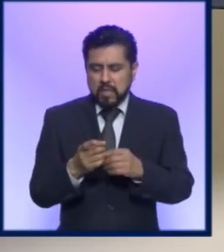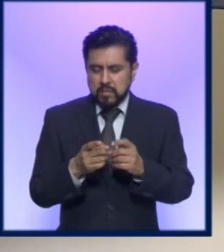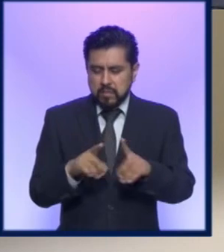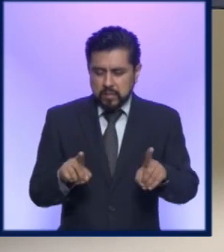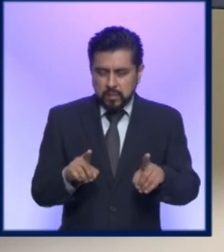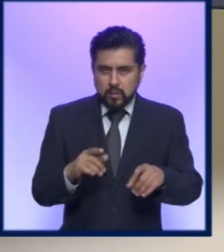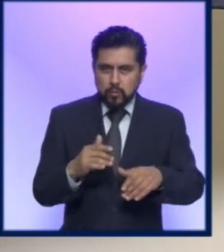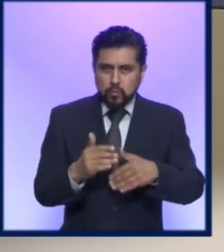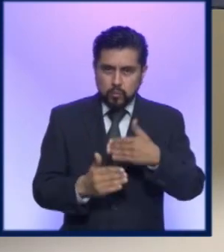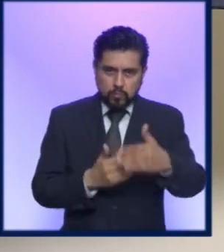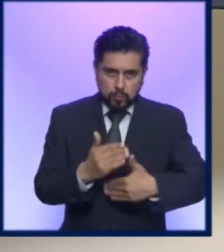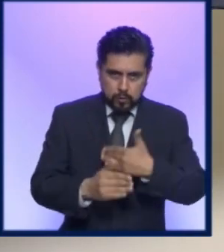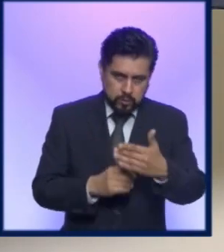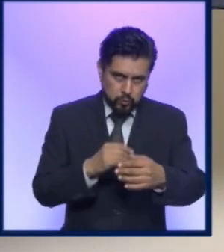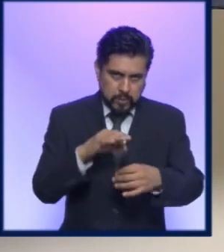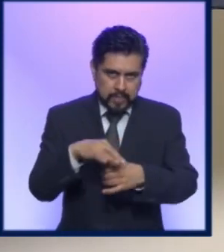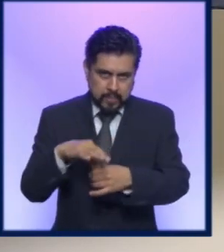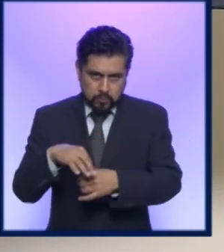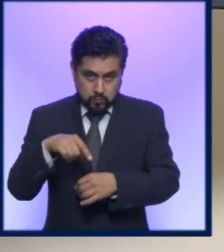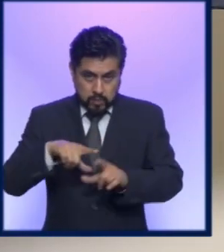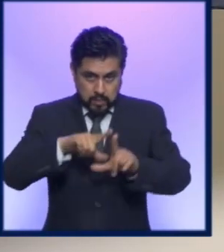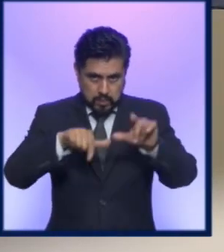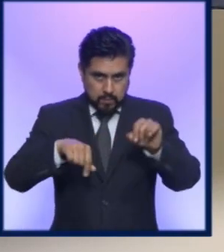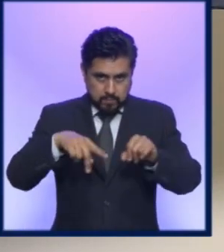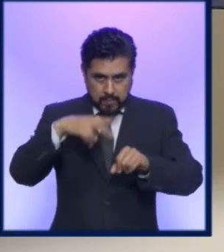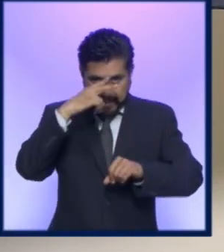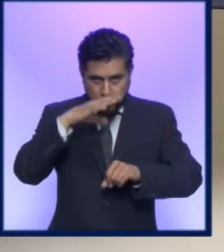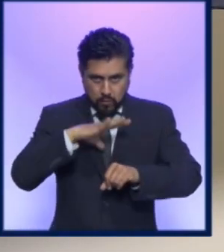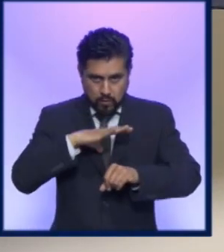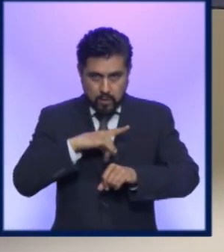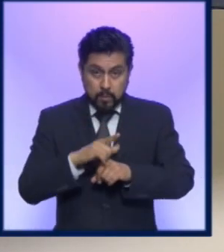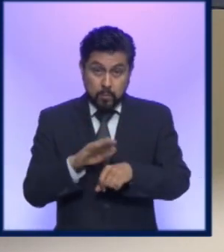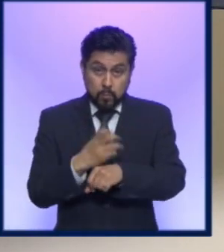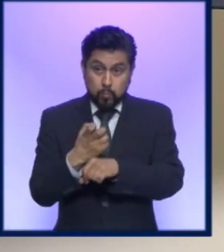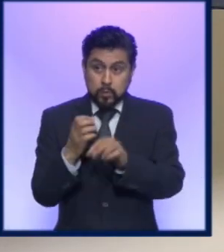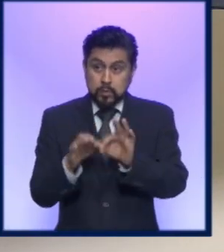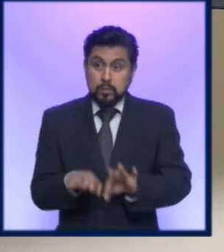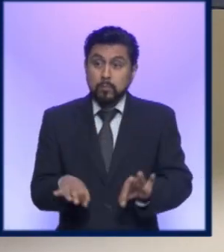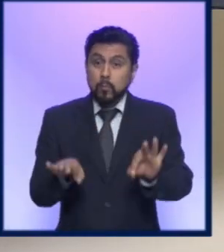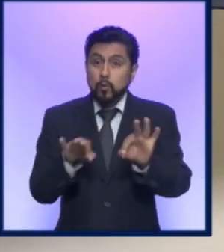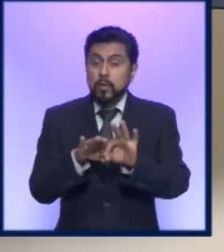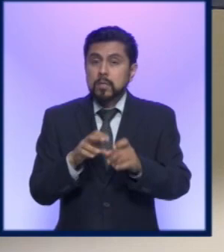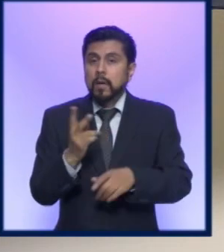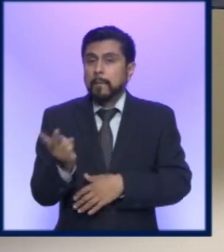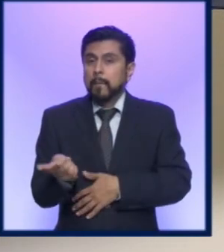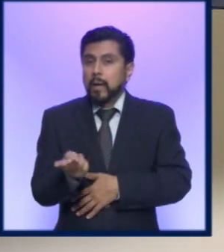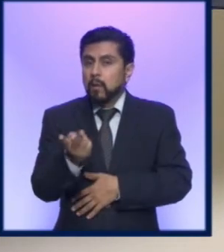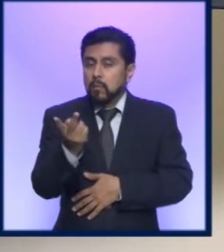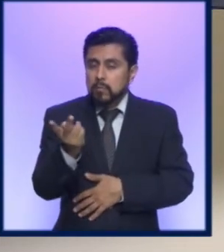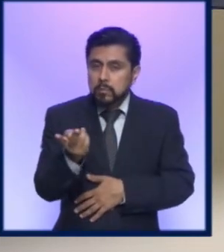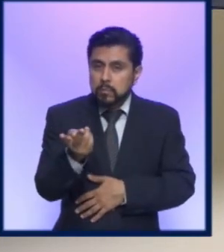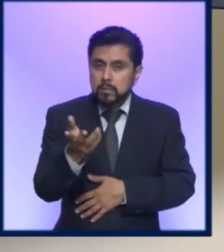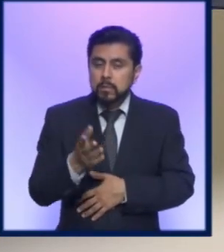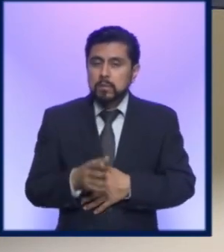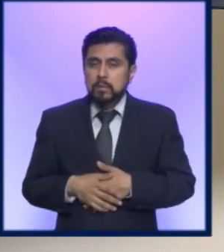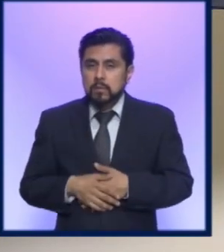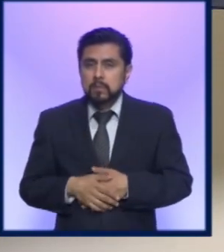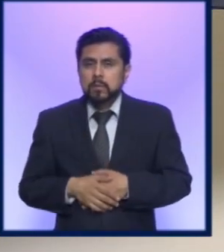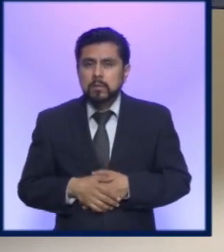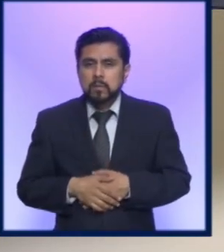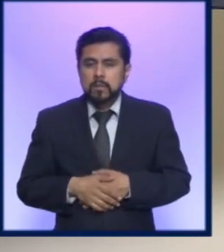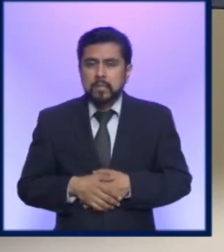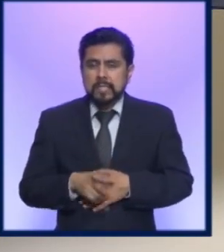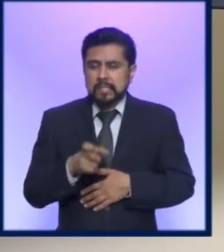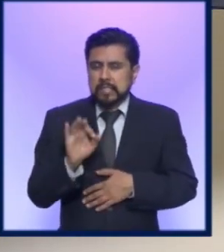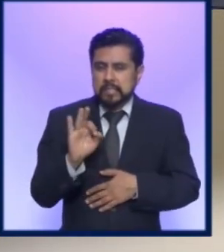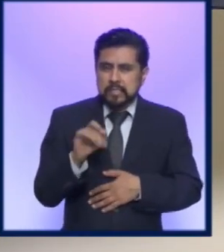proceso electoral no en nuestro país por lo que sería importante preguntar consideras que a pesar a pesar a pesar a